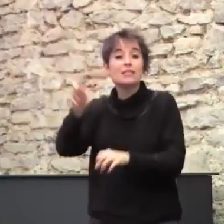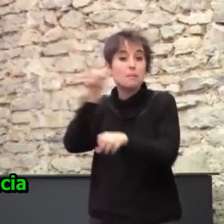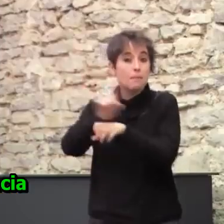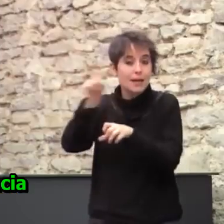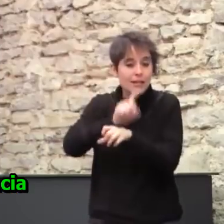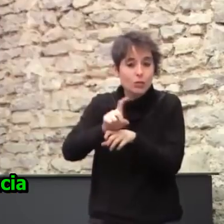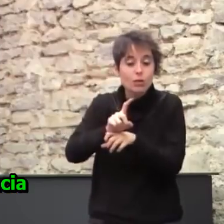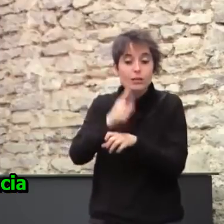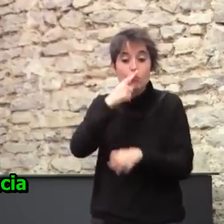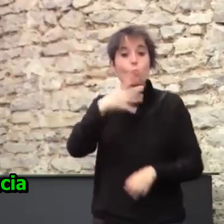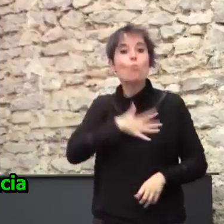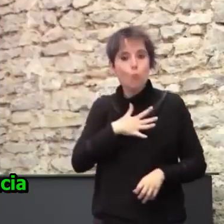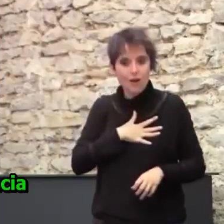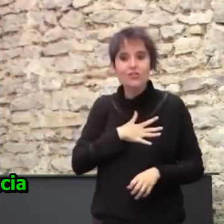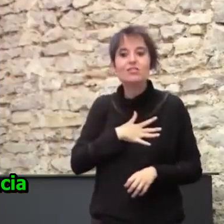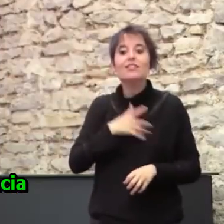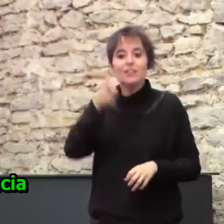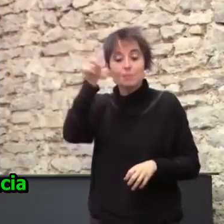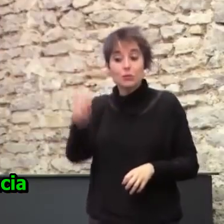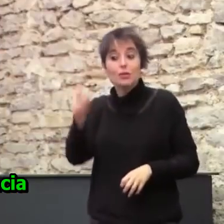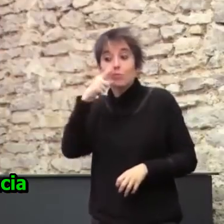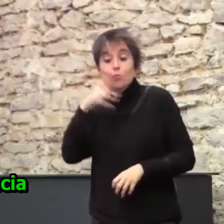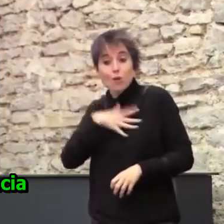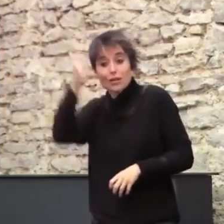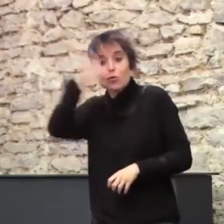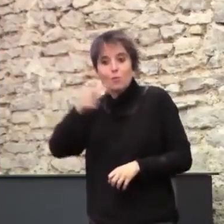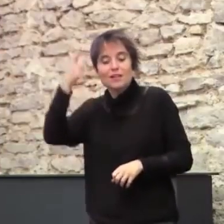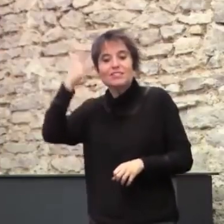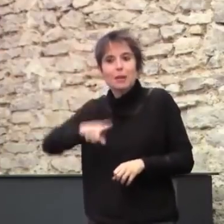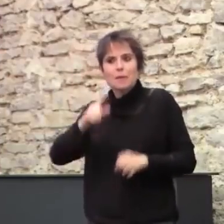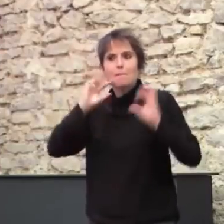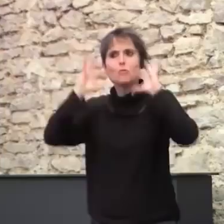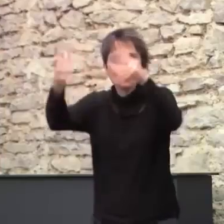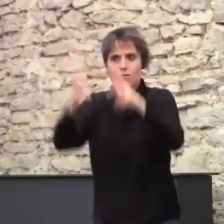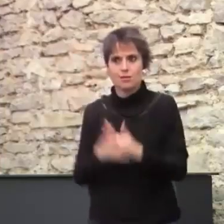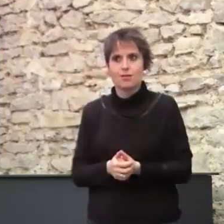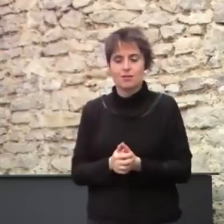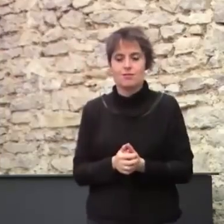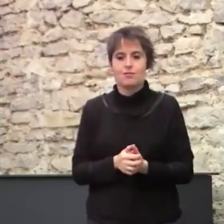acción, los buenos utilizan también la violencia para conseguir lo que quieren, ¿no?